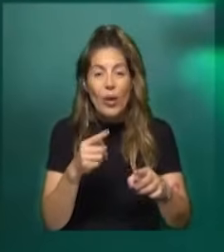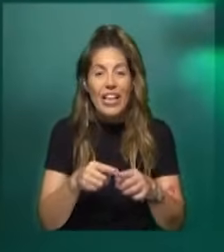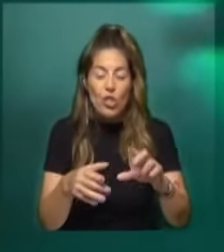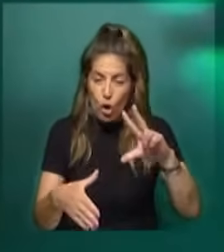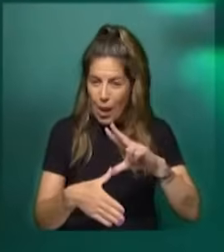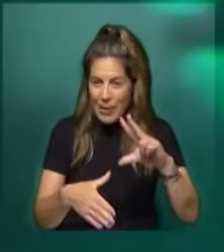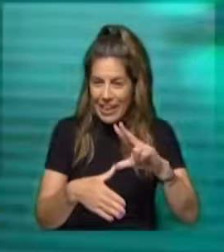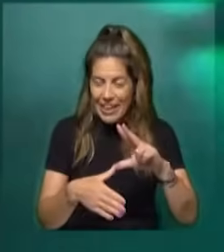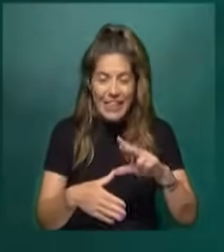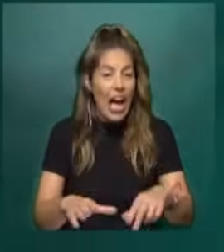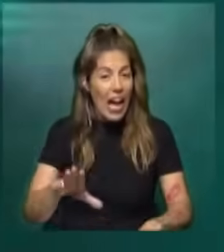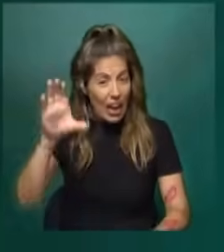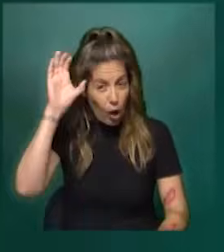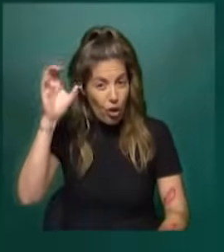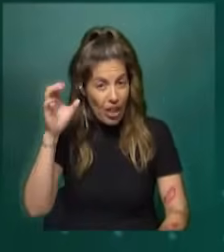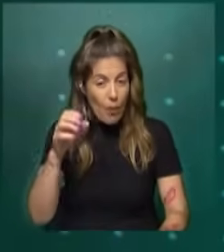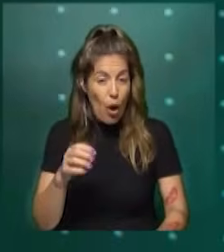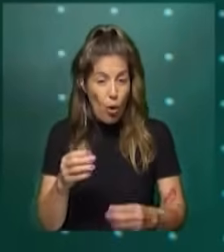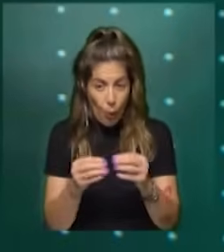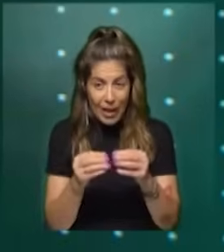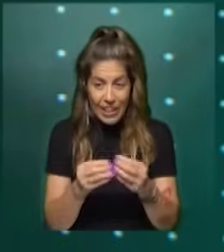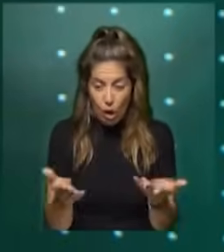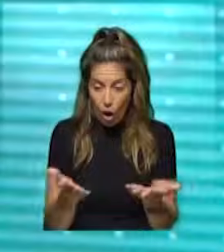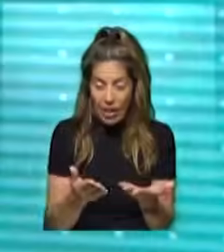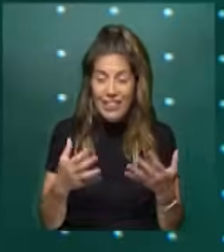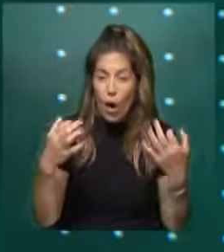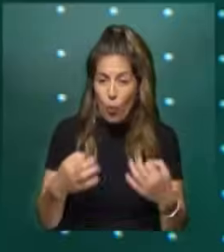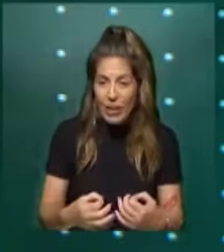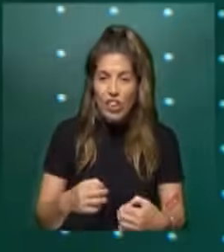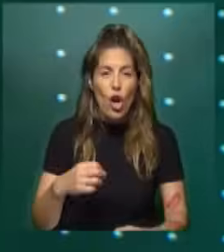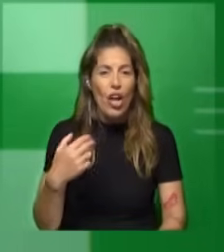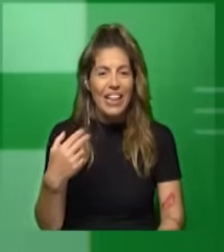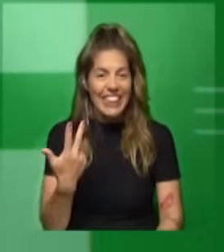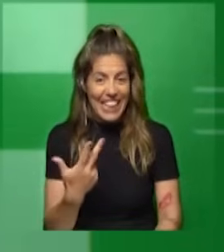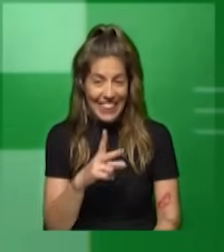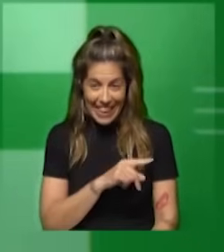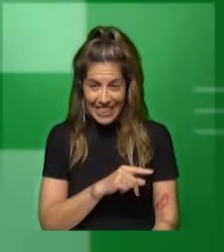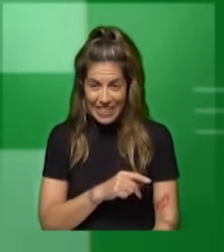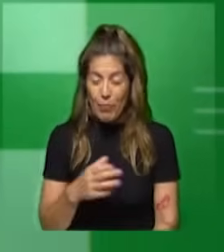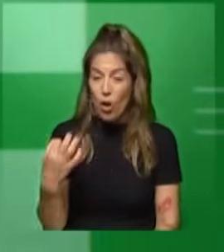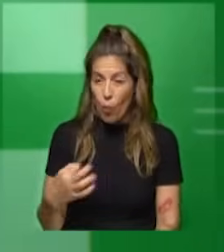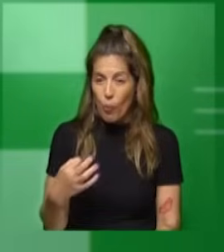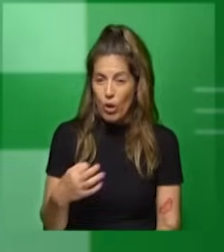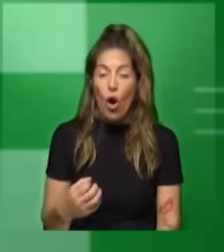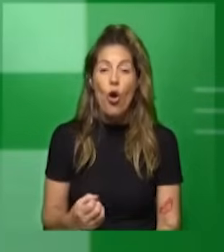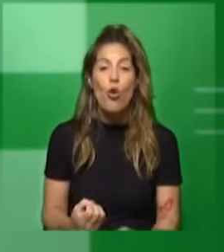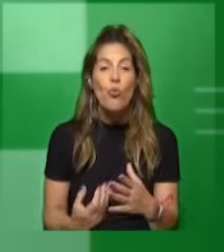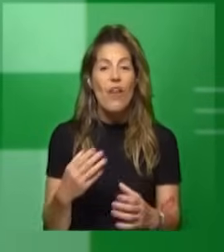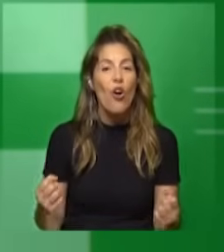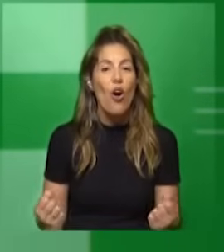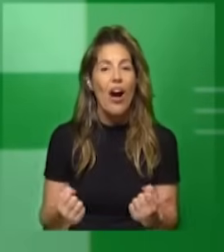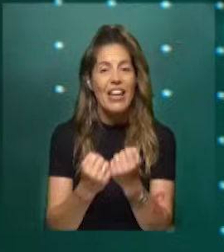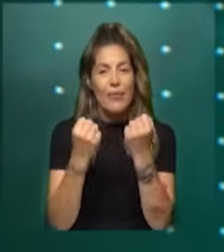Latina? Me recordaba un compañero recién que se están cumpliendo el 3 de diciembre se cumplió un nuevo aniversario de la